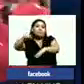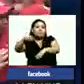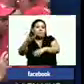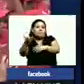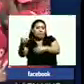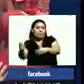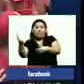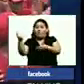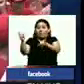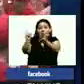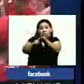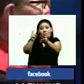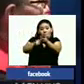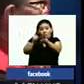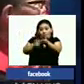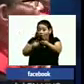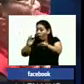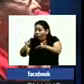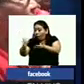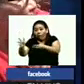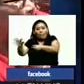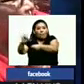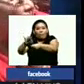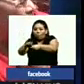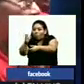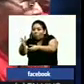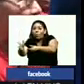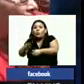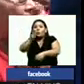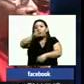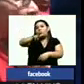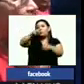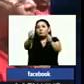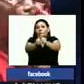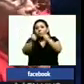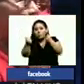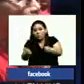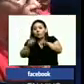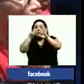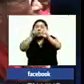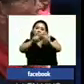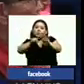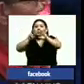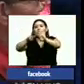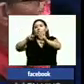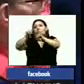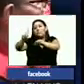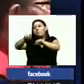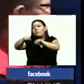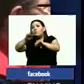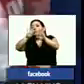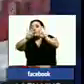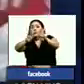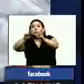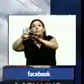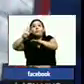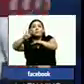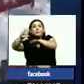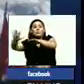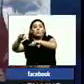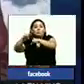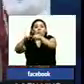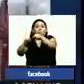quedando una deuda por los votos no recibidos de 2 millones 671 mil 945 dólares